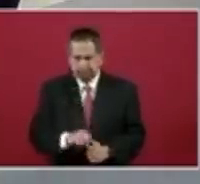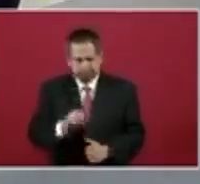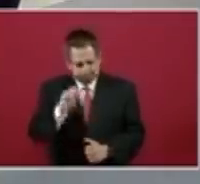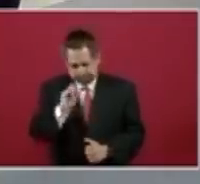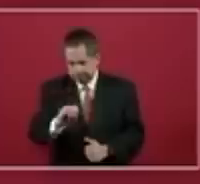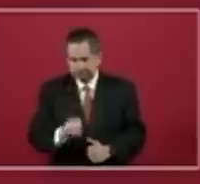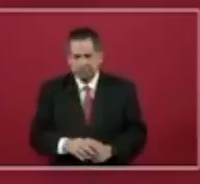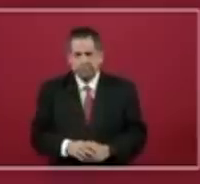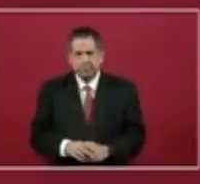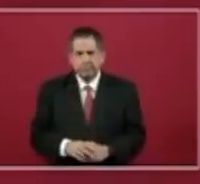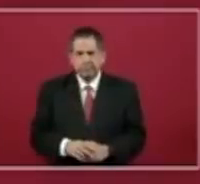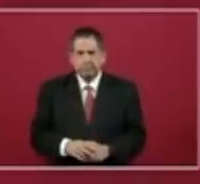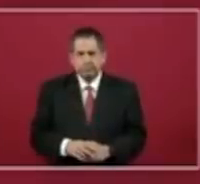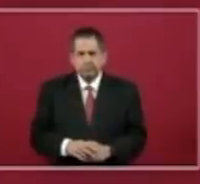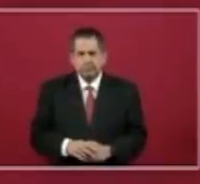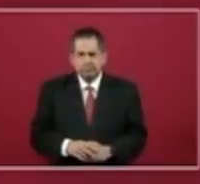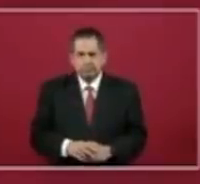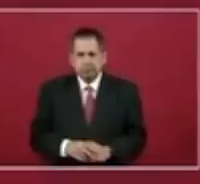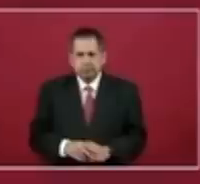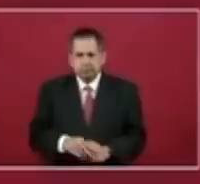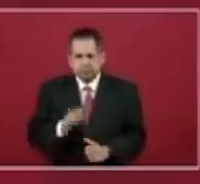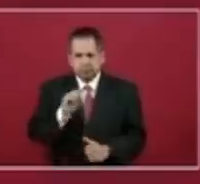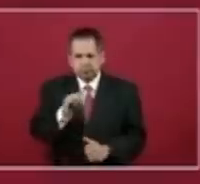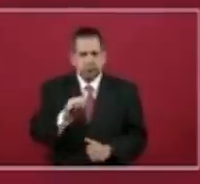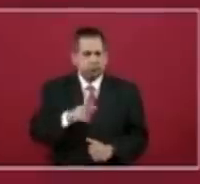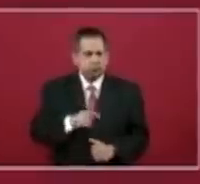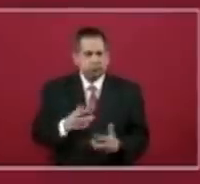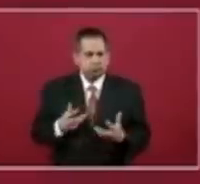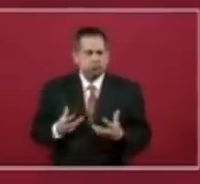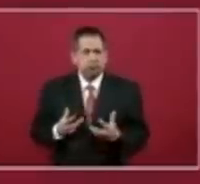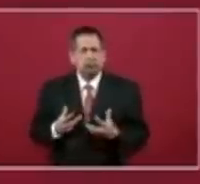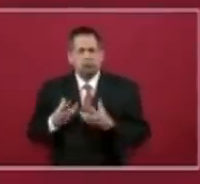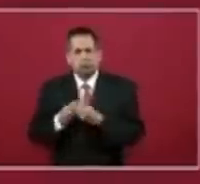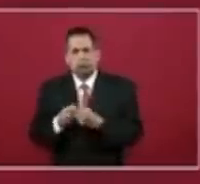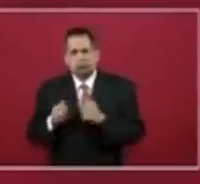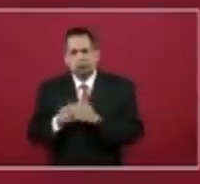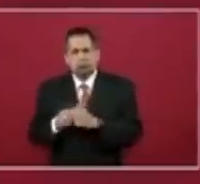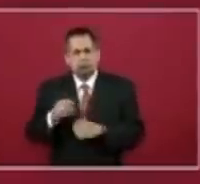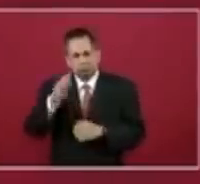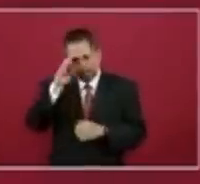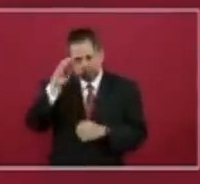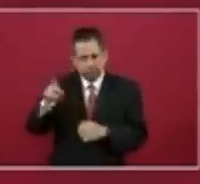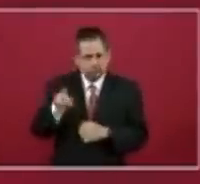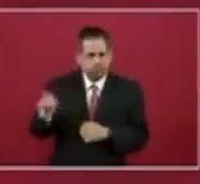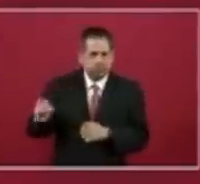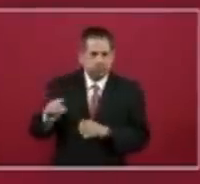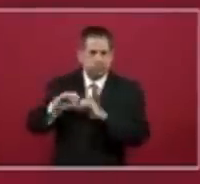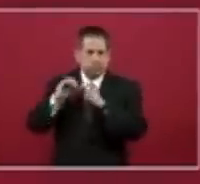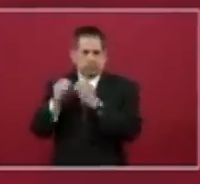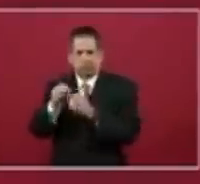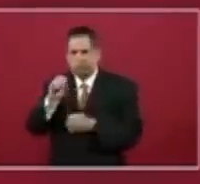Sí. Sí, me reuní con el señor Guy,